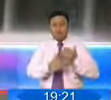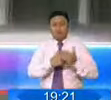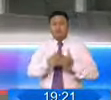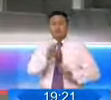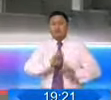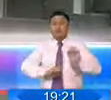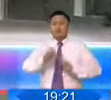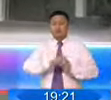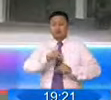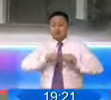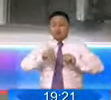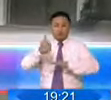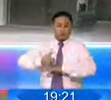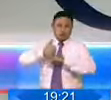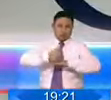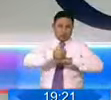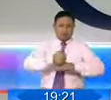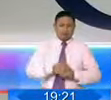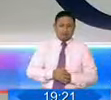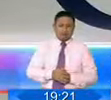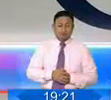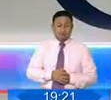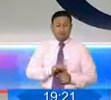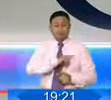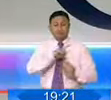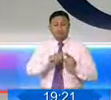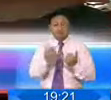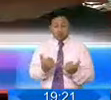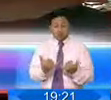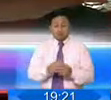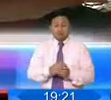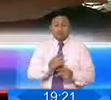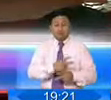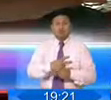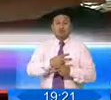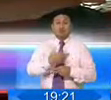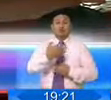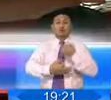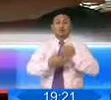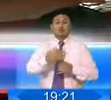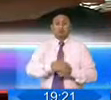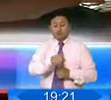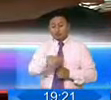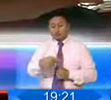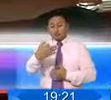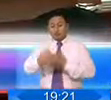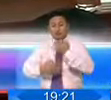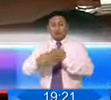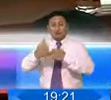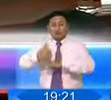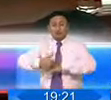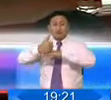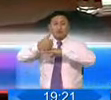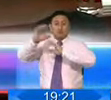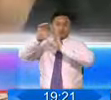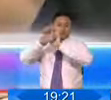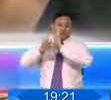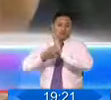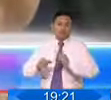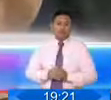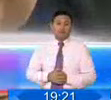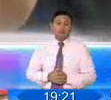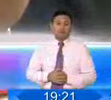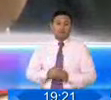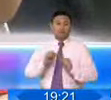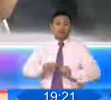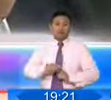evaluación a algunas autoridades. Por el momento, al Consejo de la Judicatura y jueces de la Corte Constitucional. También